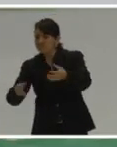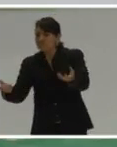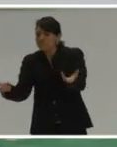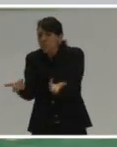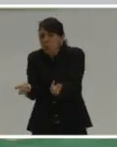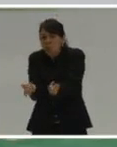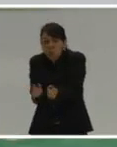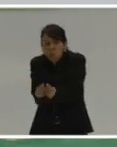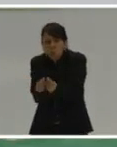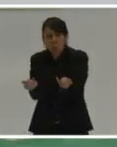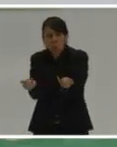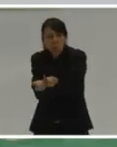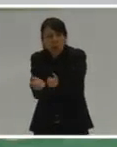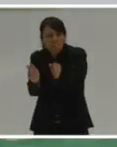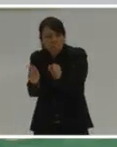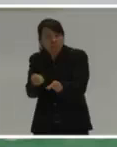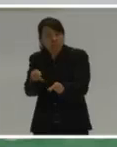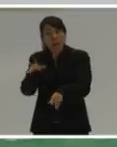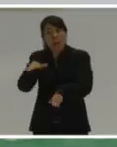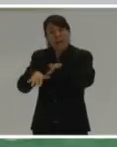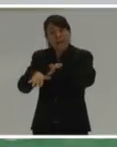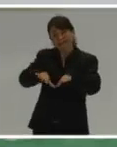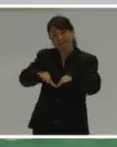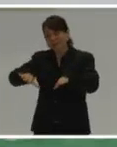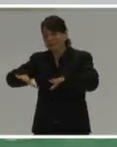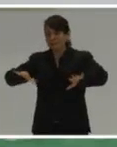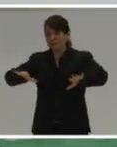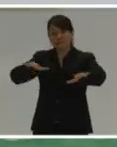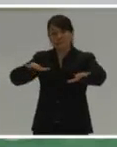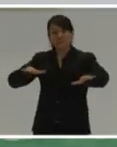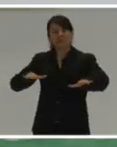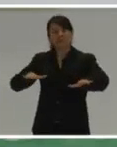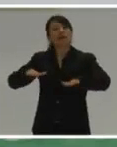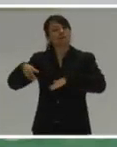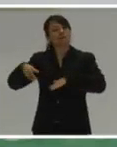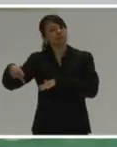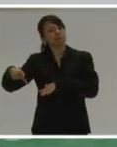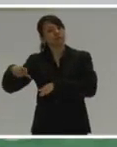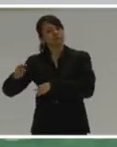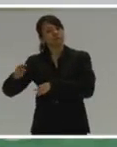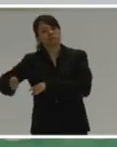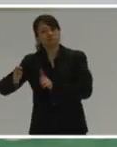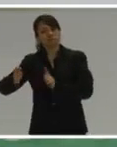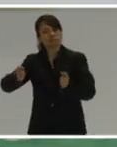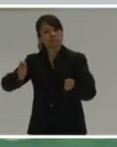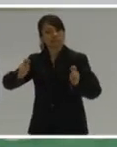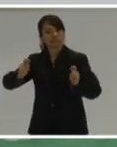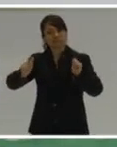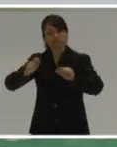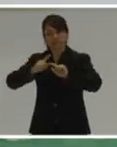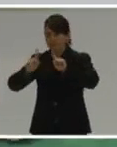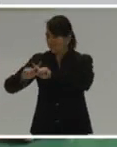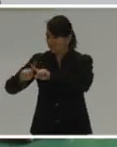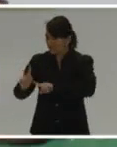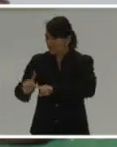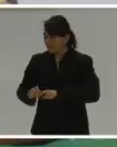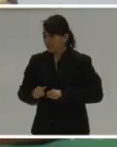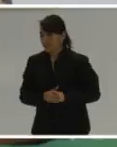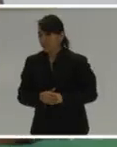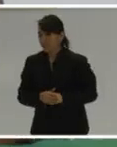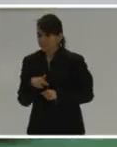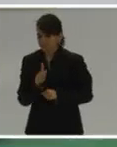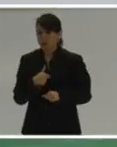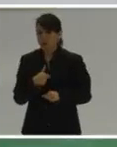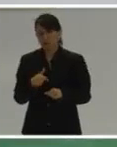de autoidentificación, una cuestión interesante que nosotros ahora cuesta empujar, pero lo vamos a hacer, el